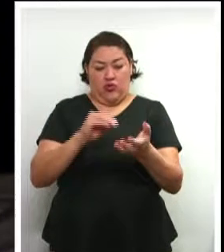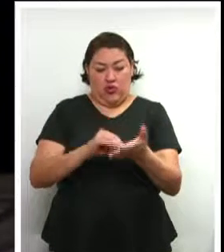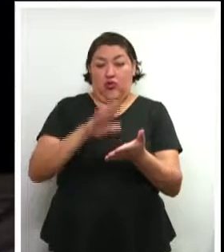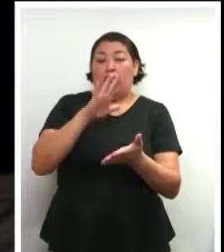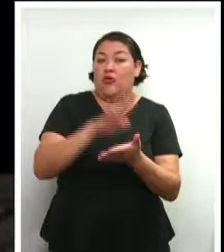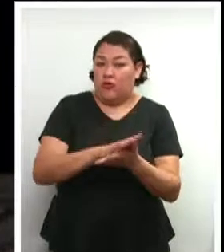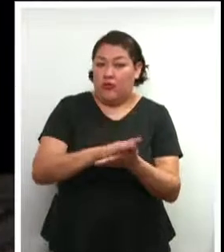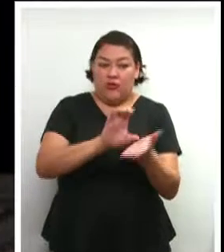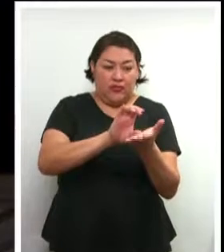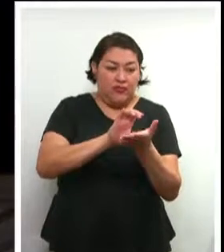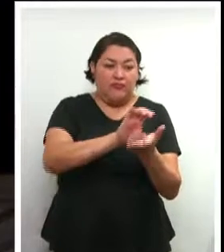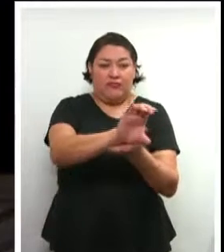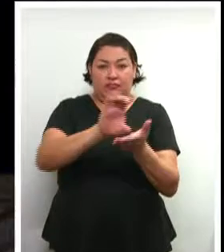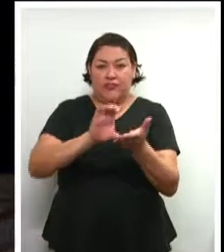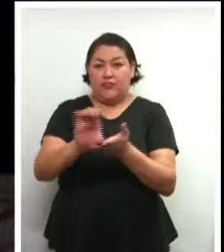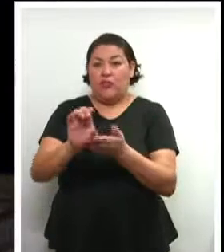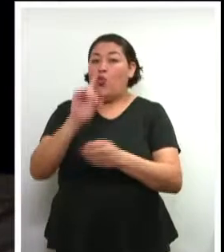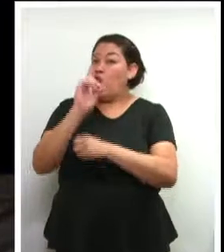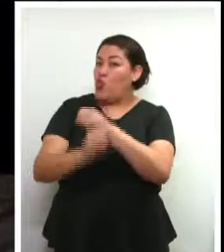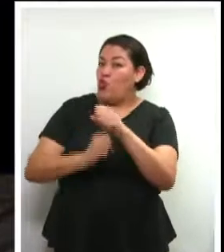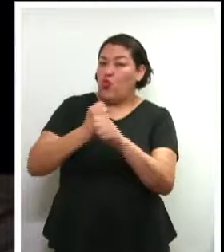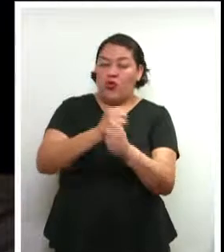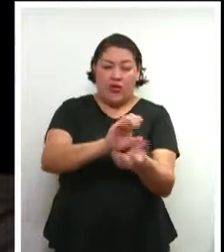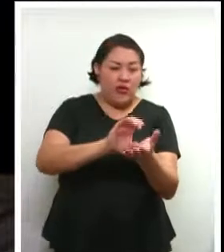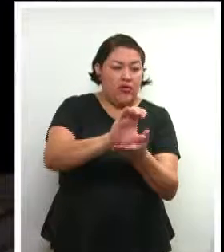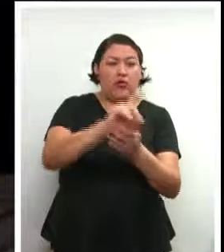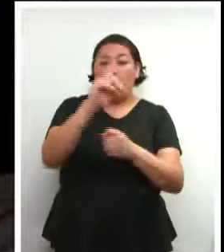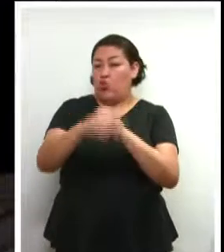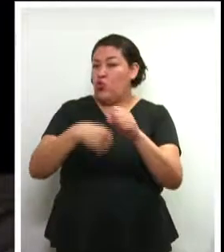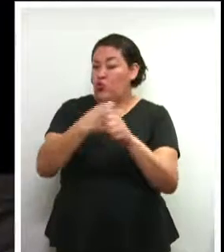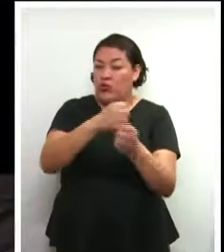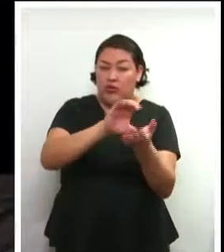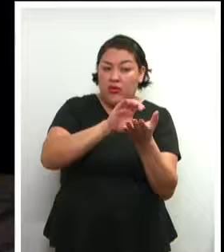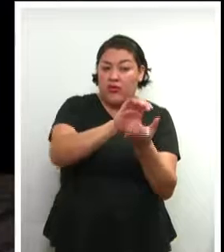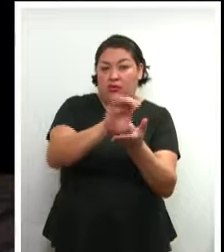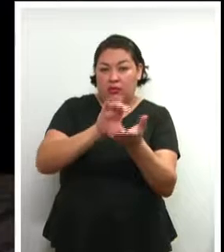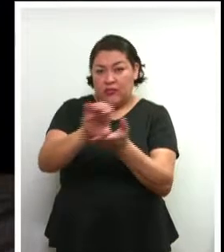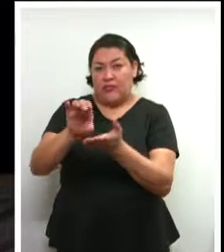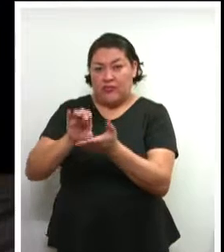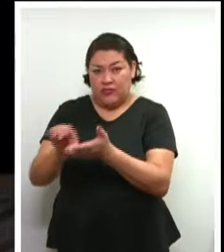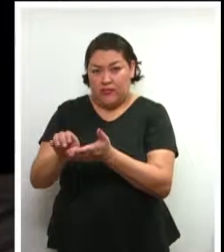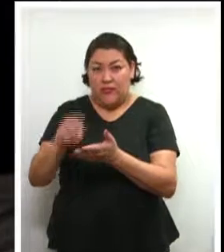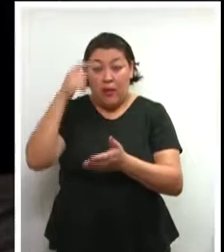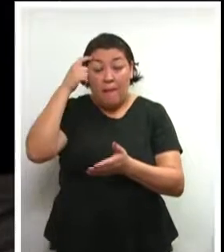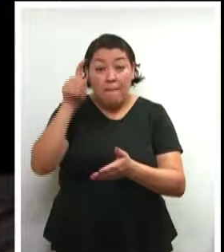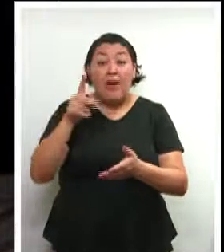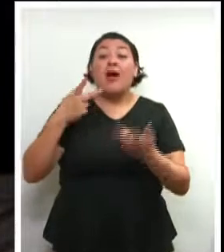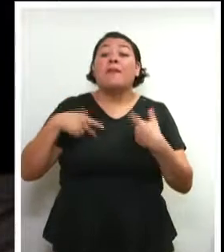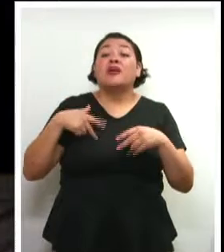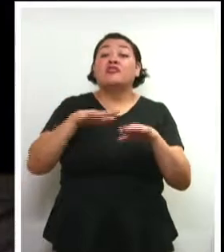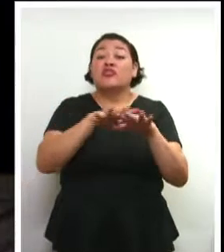gasto anual dirigido a la inversión y a la prestación de servicios públicos en